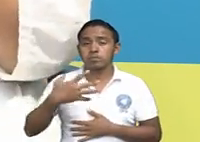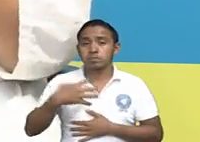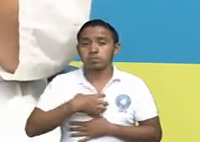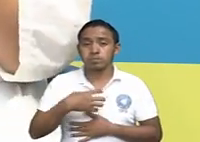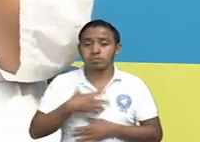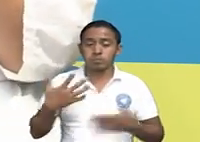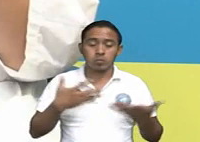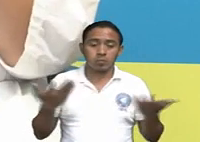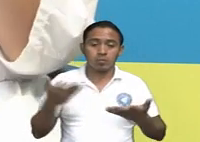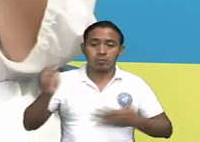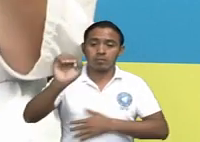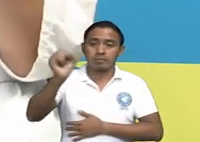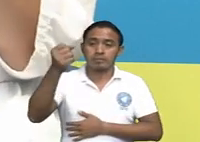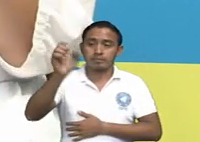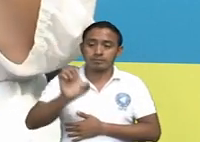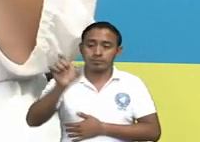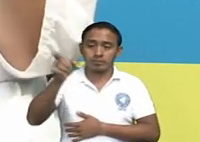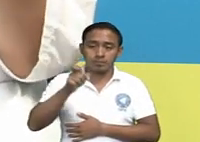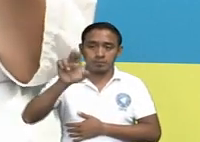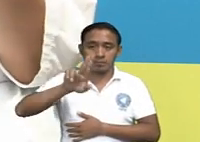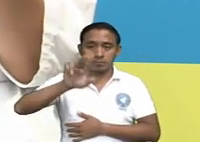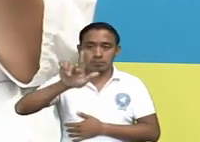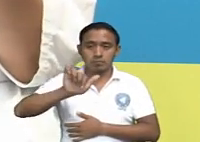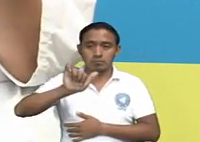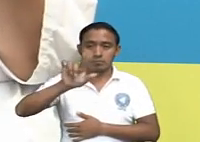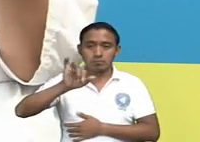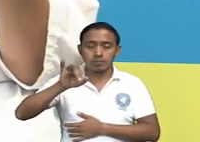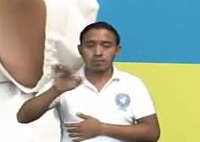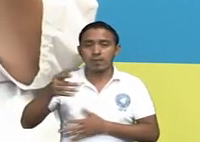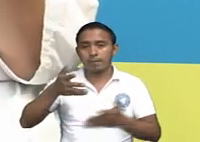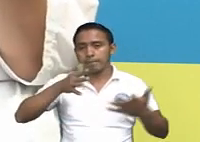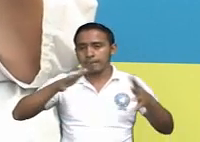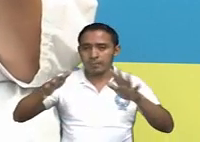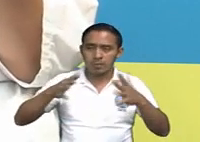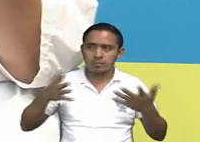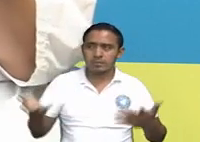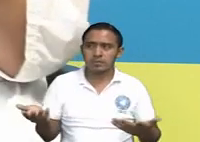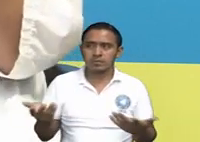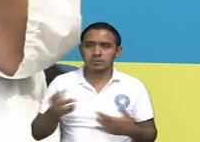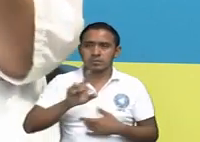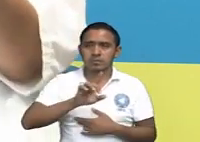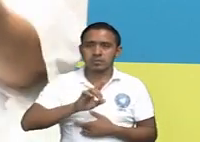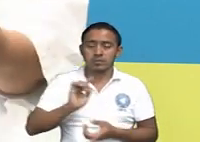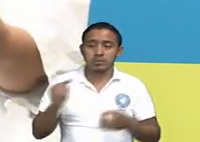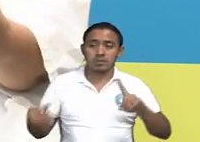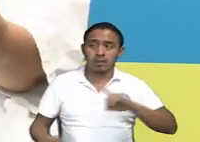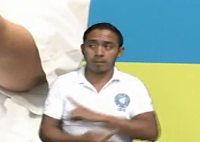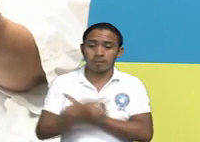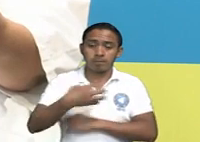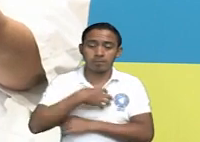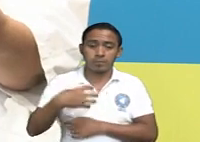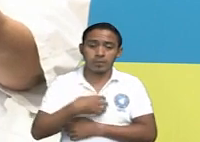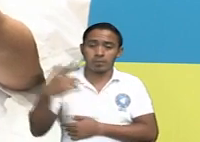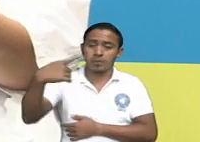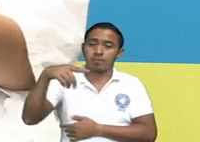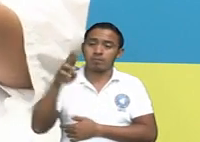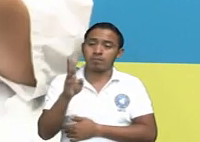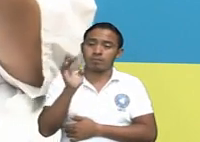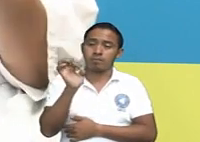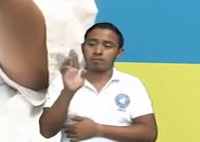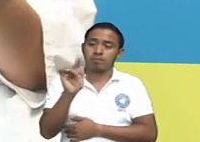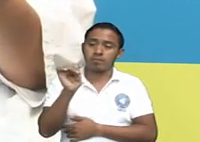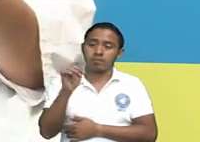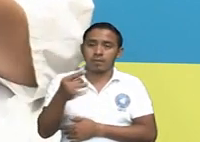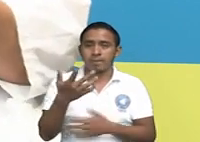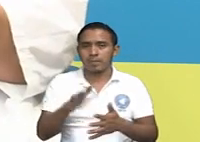la sexualidad comienzan a verse más o menos redondeando los cambios que da la misma pubertad, que ya van